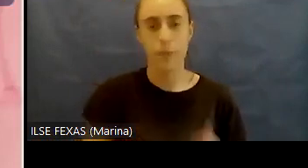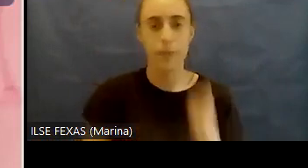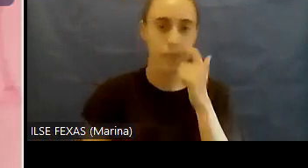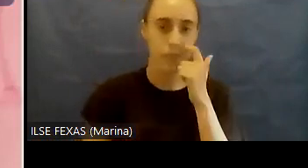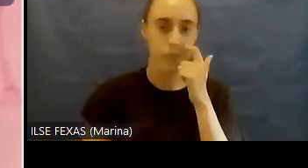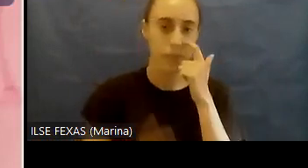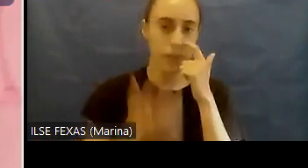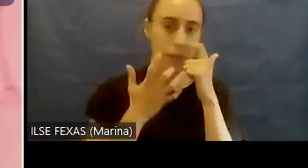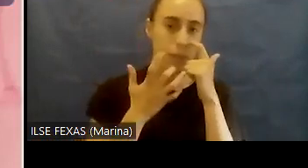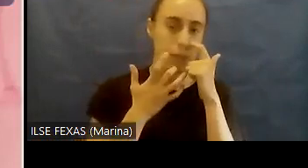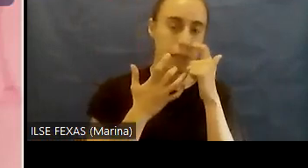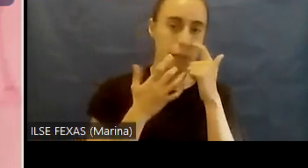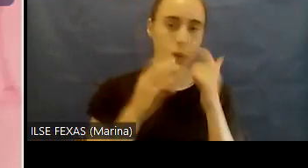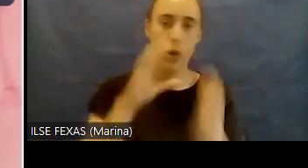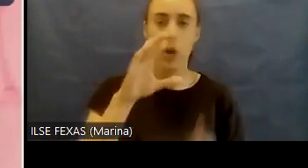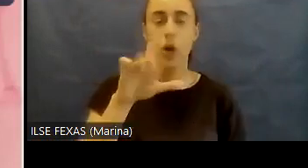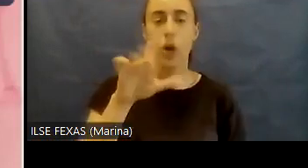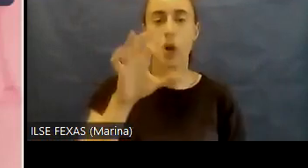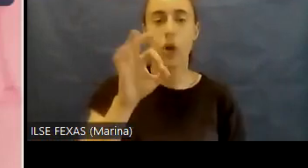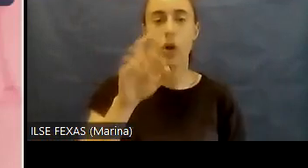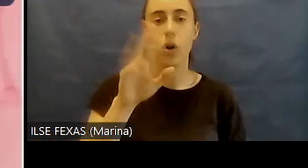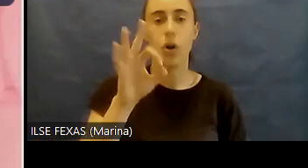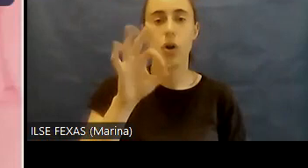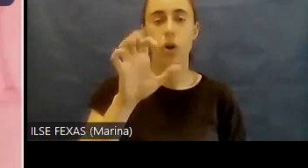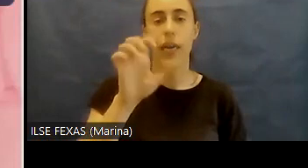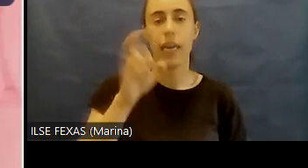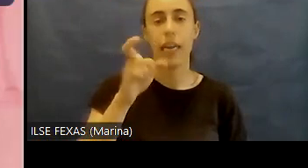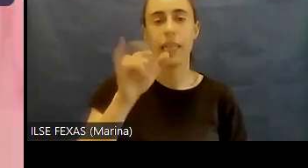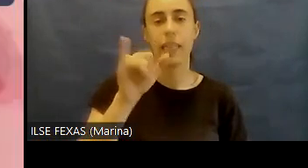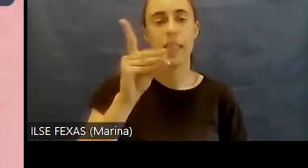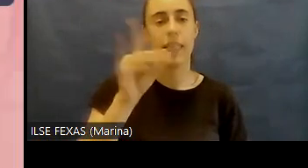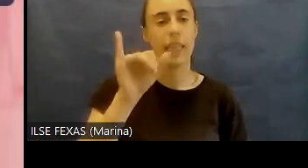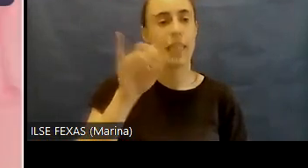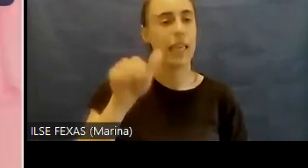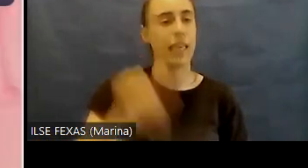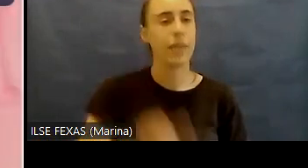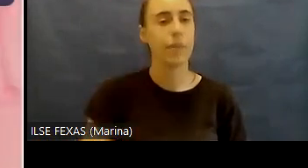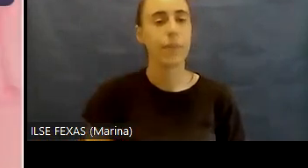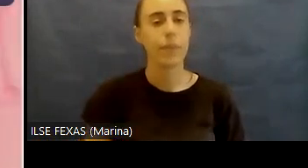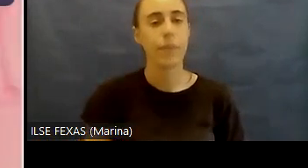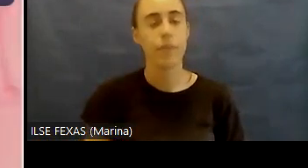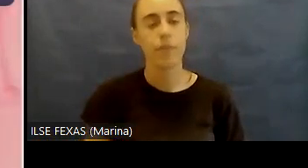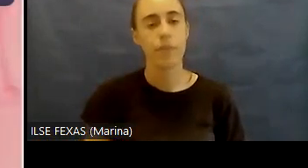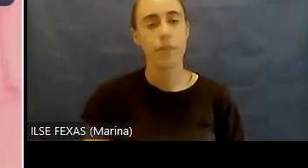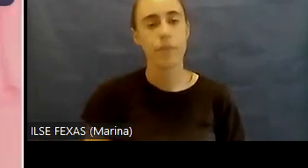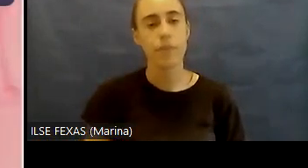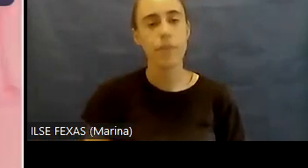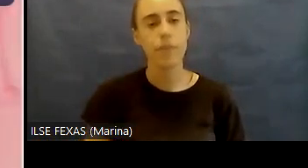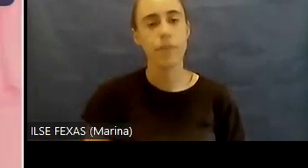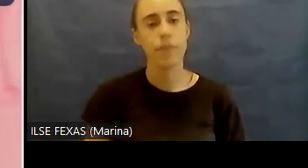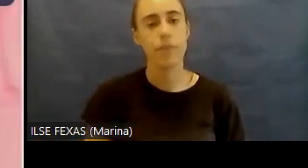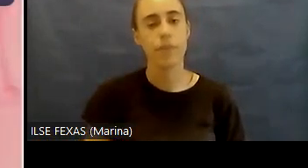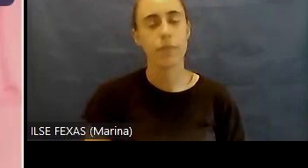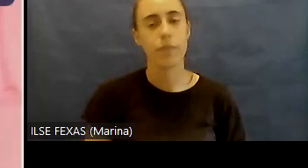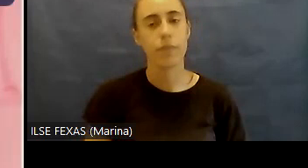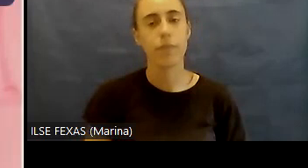el colutorio a base de clorhexidina. Tenéis una indicación clara para aplicar el gel de aloe vera. En el